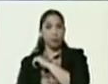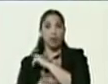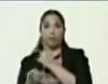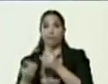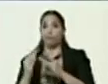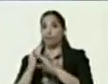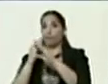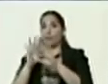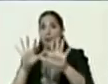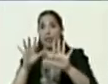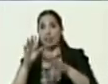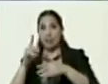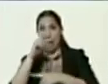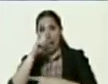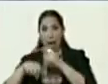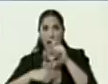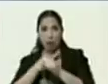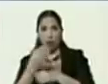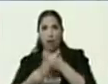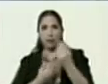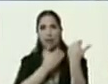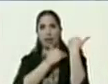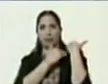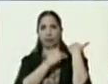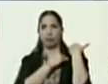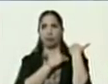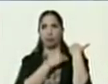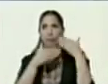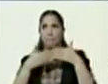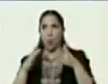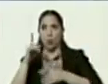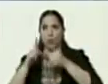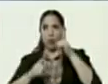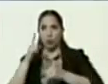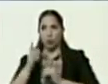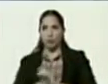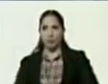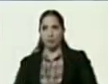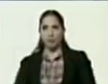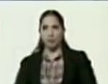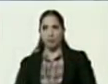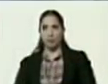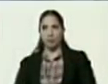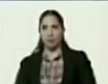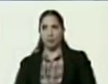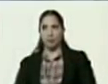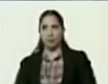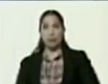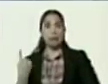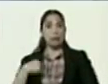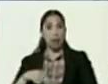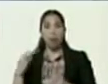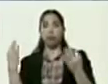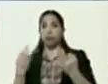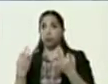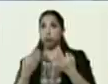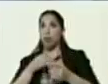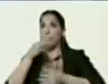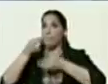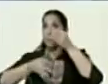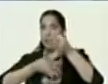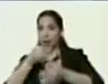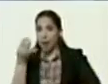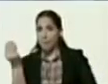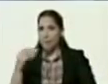para ejercer cargo público alguno tiene mucho que explicar más